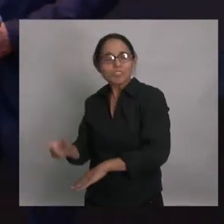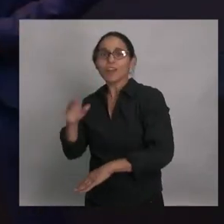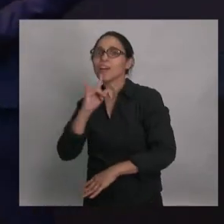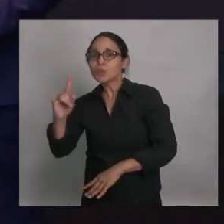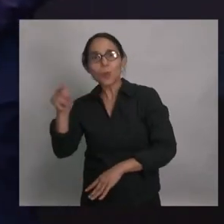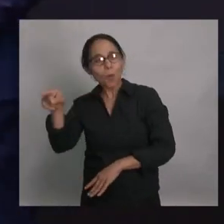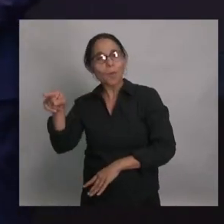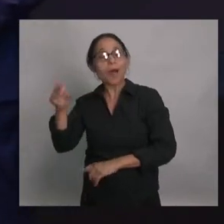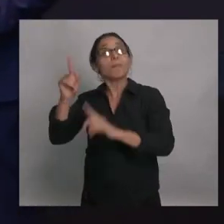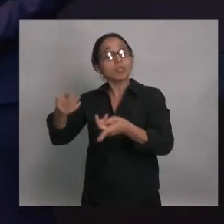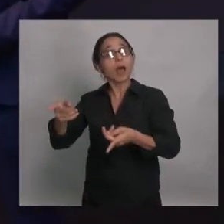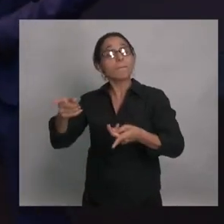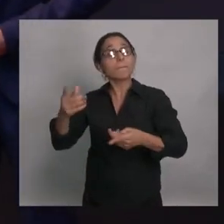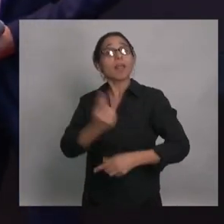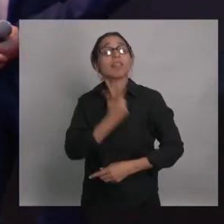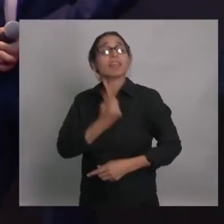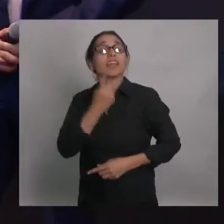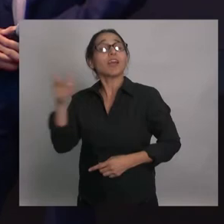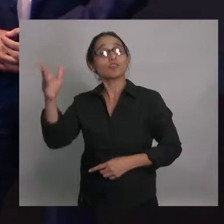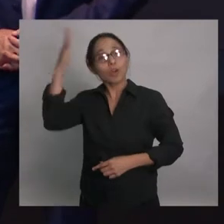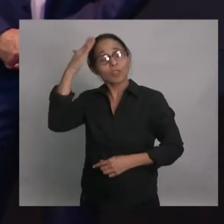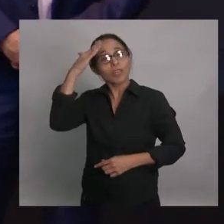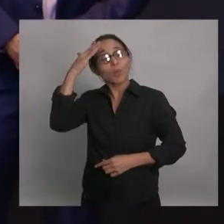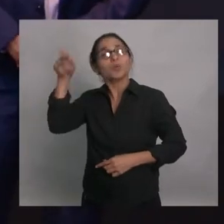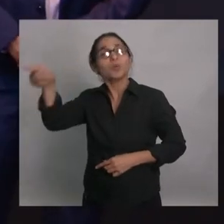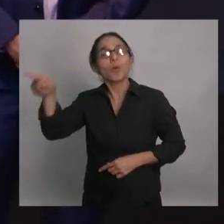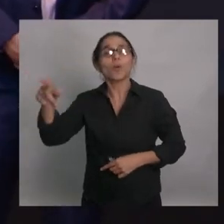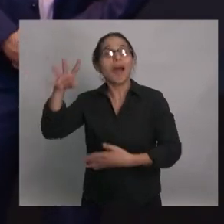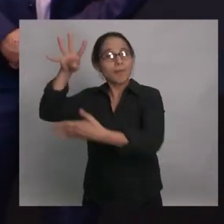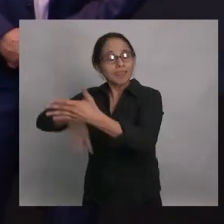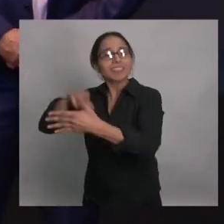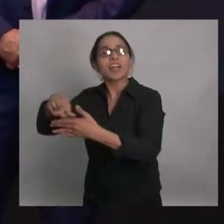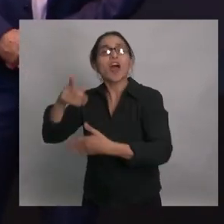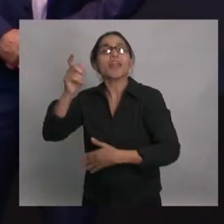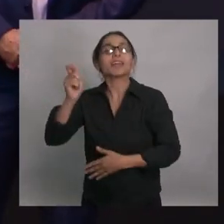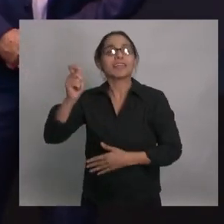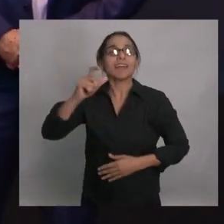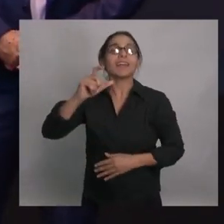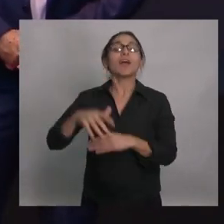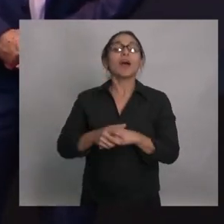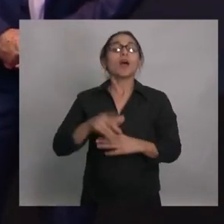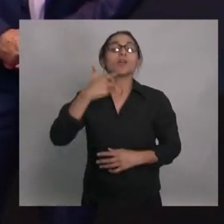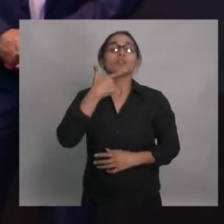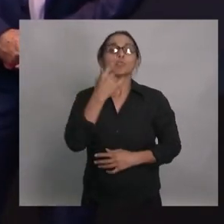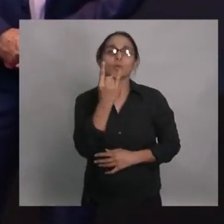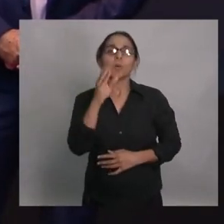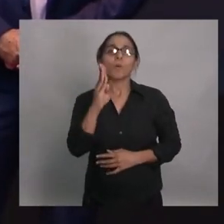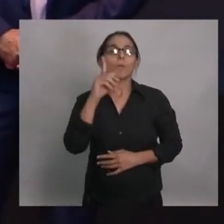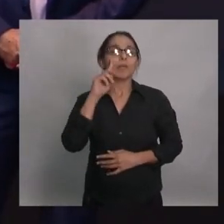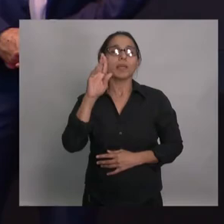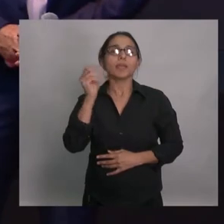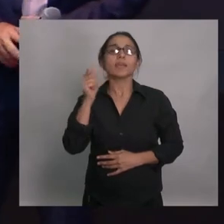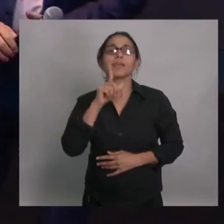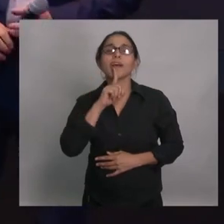director de cultura de barcelona es un catalán es joan subirats le entrega el premio alfredo molano de la universidad nacional de